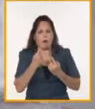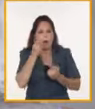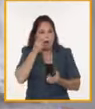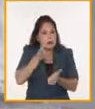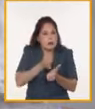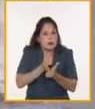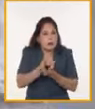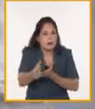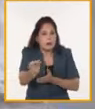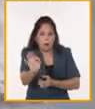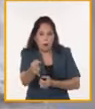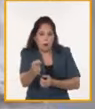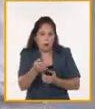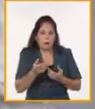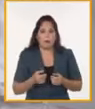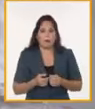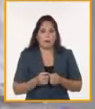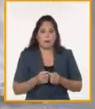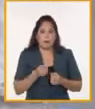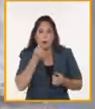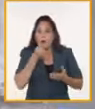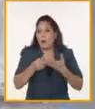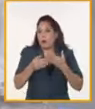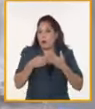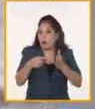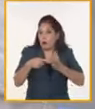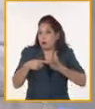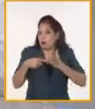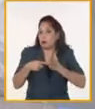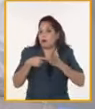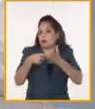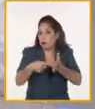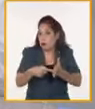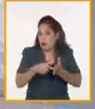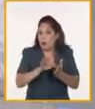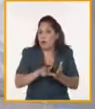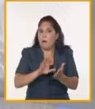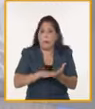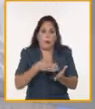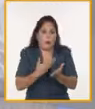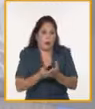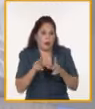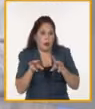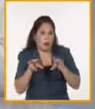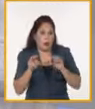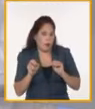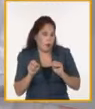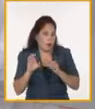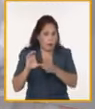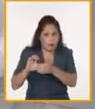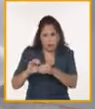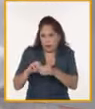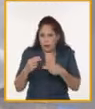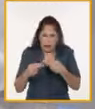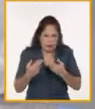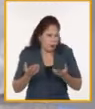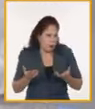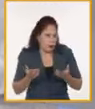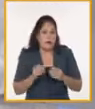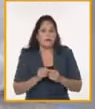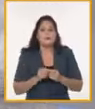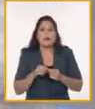viendo también cualquier sugerencia nuevas propuestas que surjan de este nuevo sector Pero va